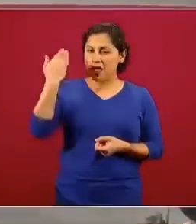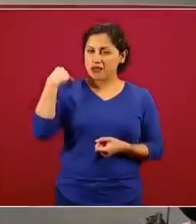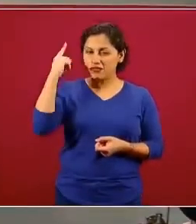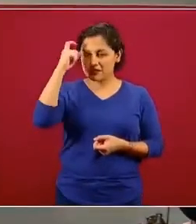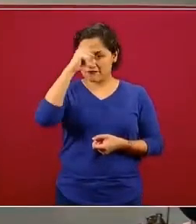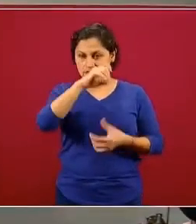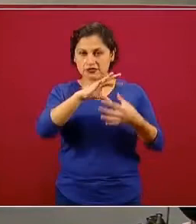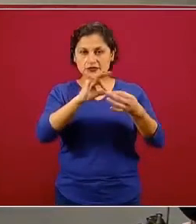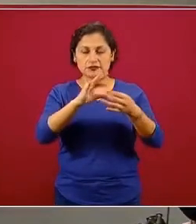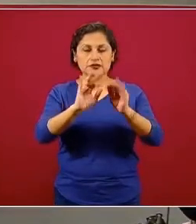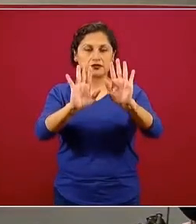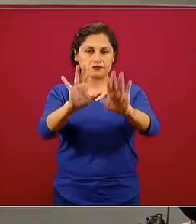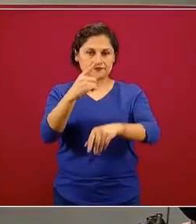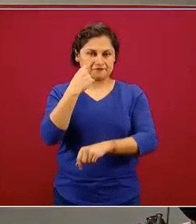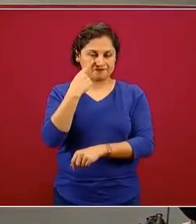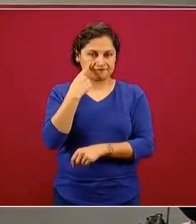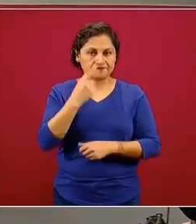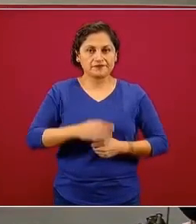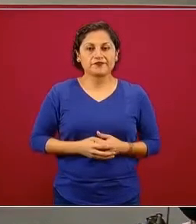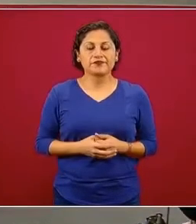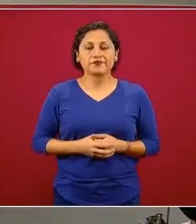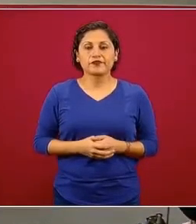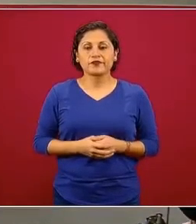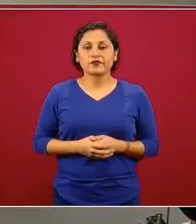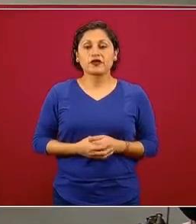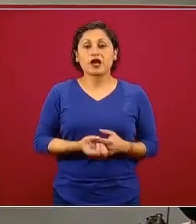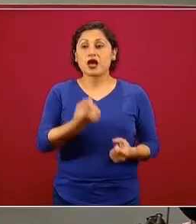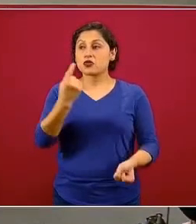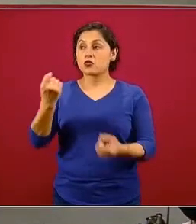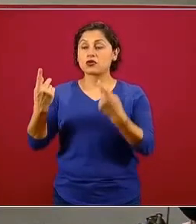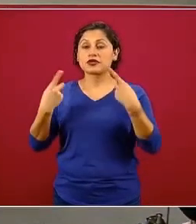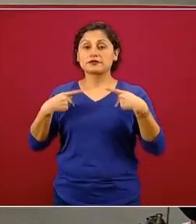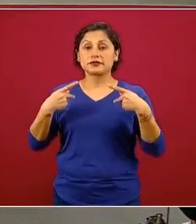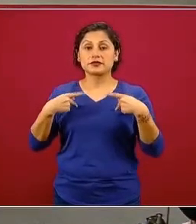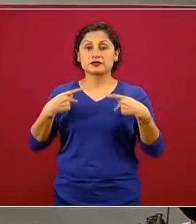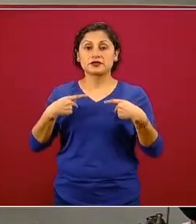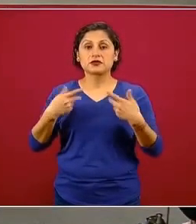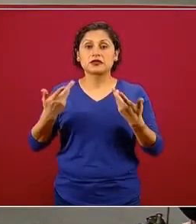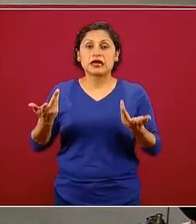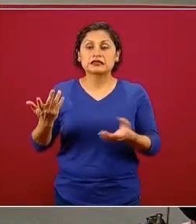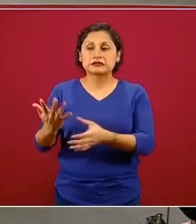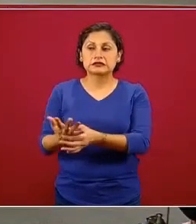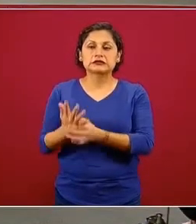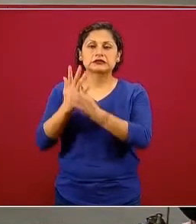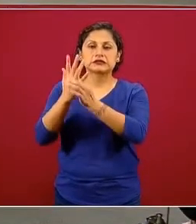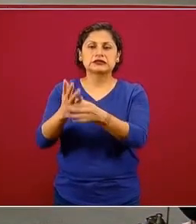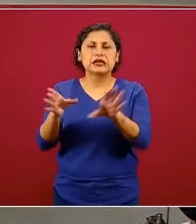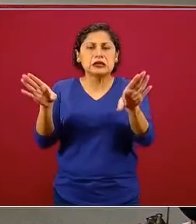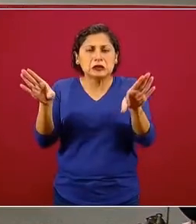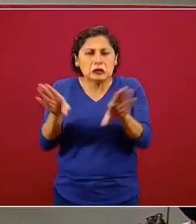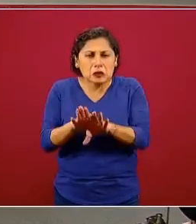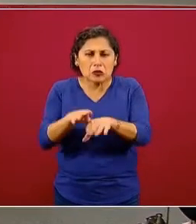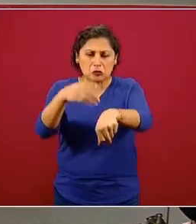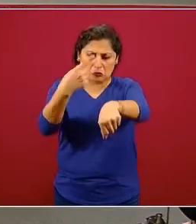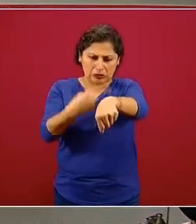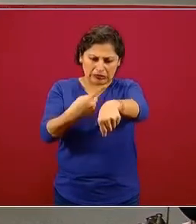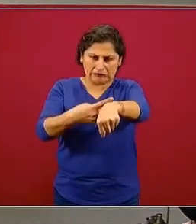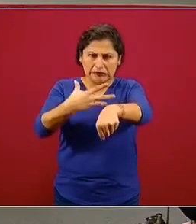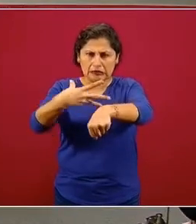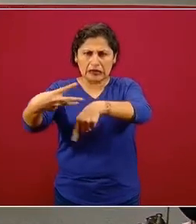Algunas personas dicen, ¿cómo es posible que nos hablen de una epidemia más lenta si cada vez hay más